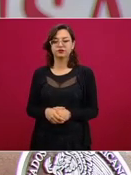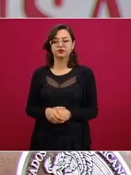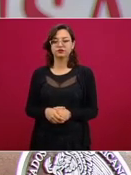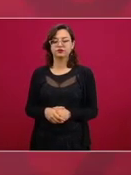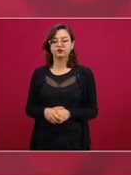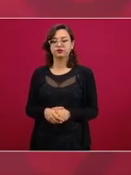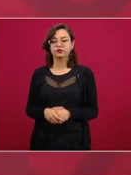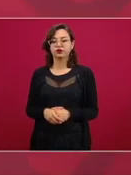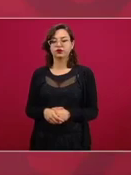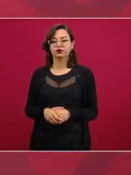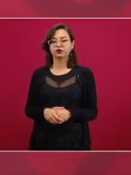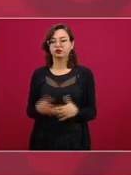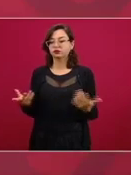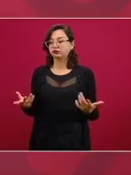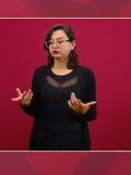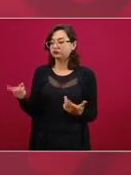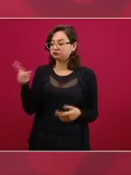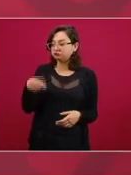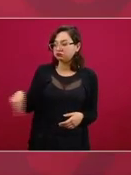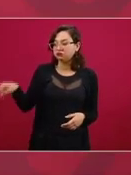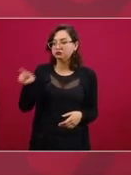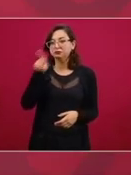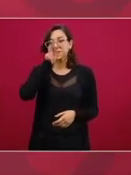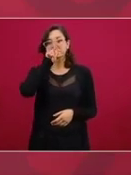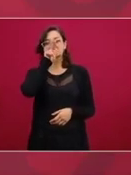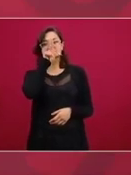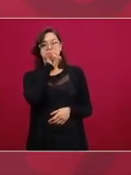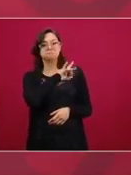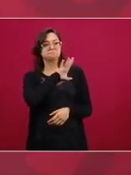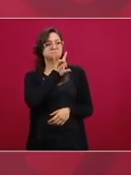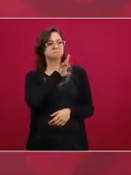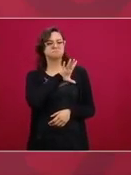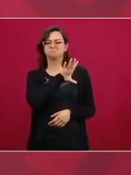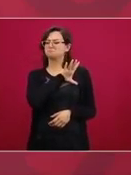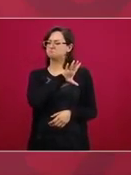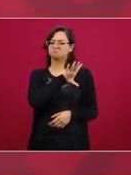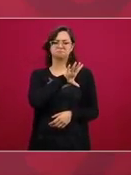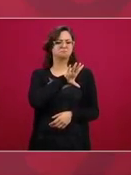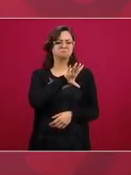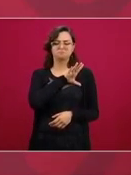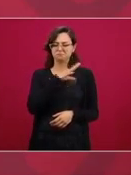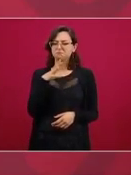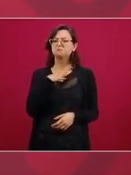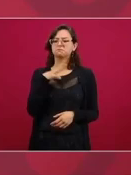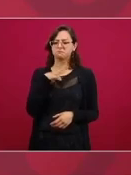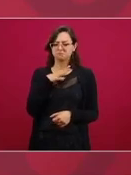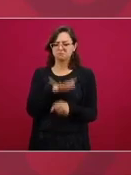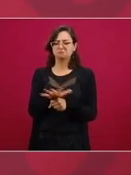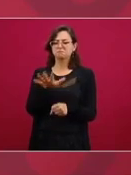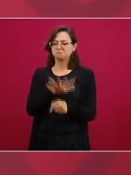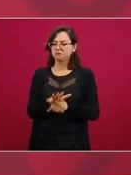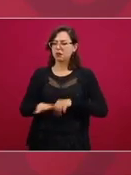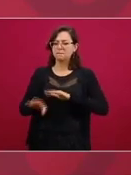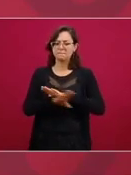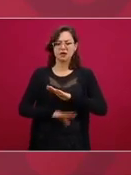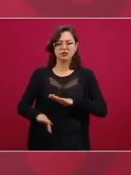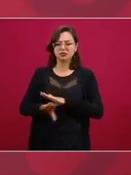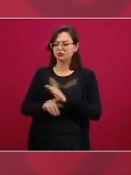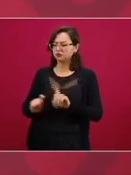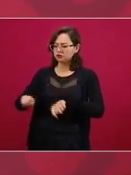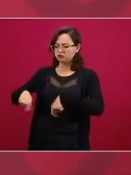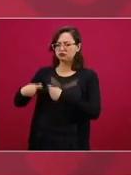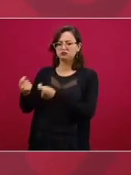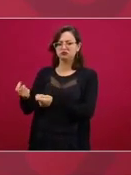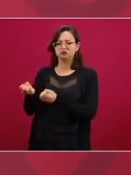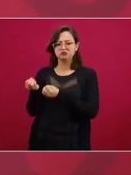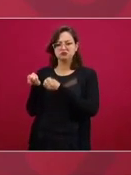Ellos no tienen nada que temer, porque no les va a faltar. ¿Qué dijeron? ¿Que no iba a presentar? Aquí andamos, ¿eh? Aquí